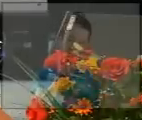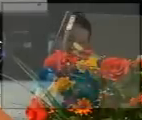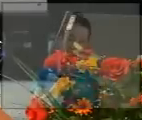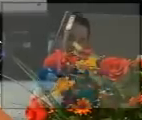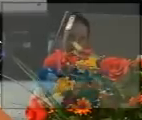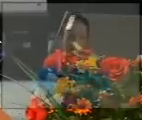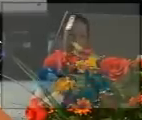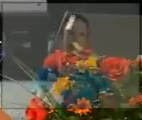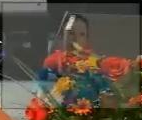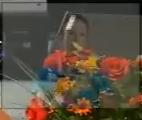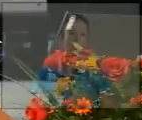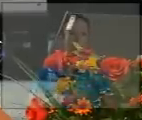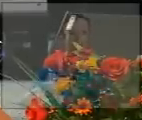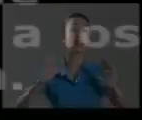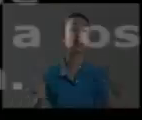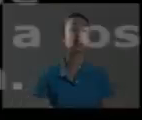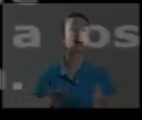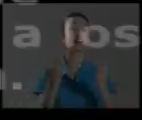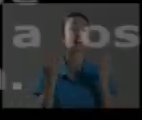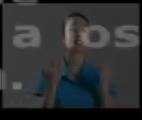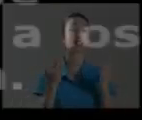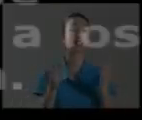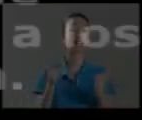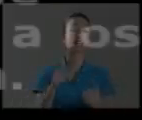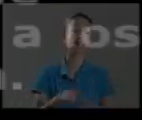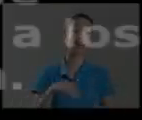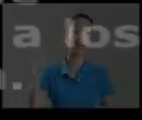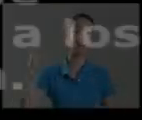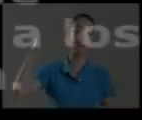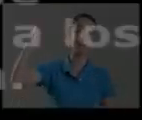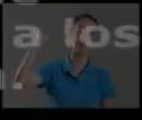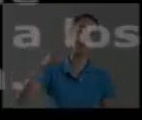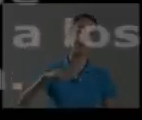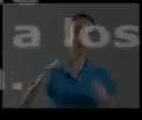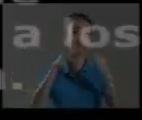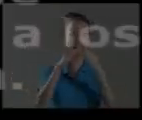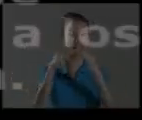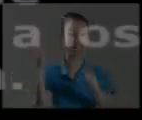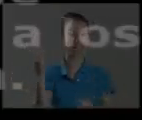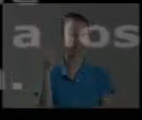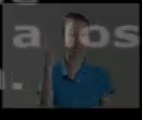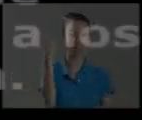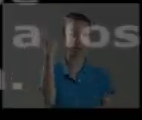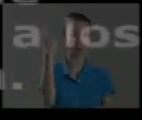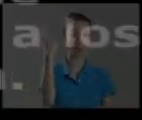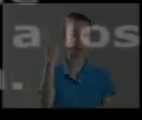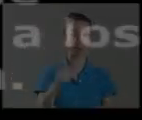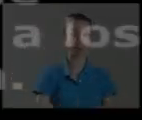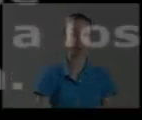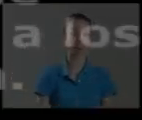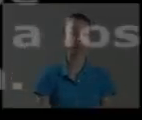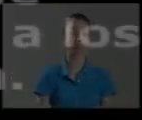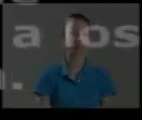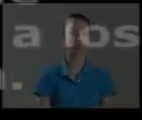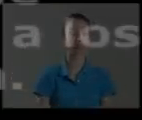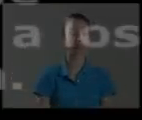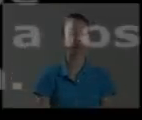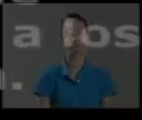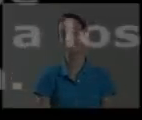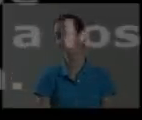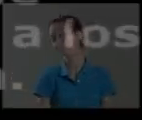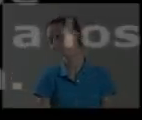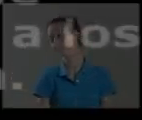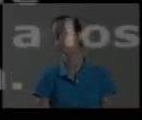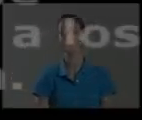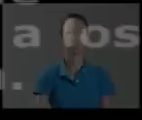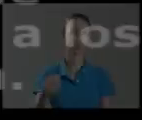Y entonces le dijeron, y aquí es en donde queremos entrar un poquitito más en esta situación: levántate y